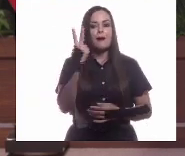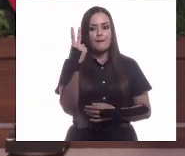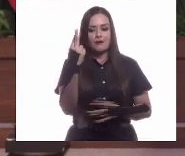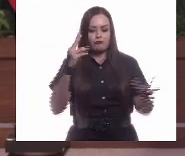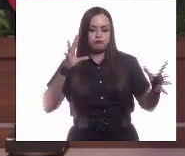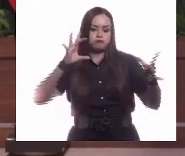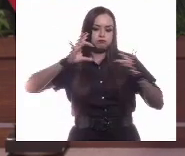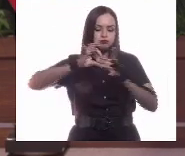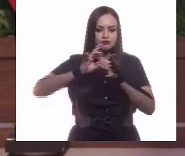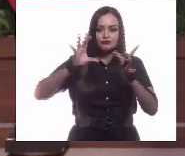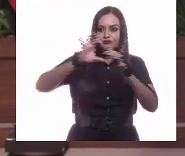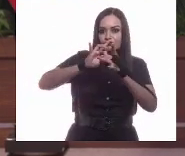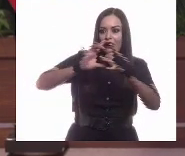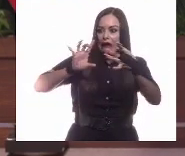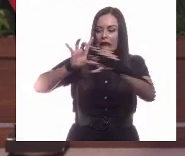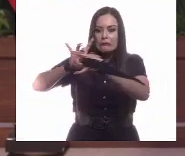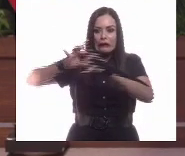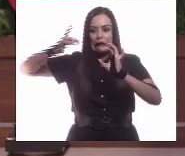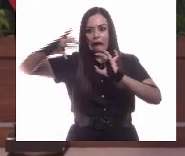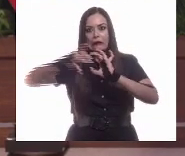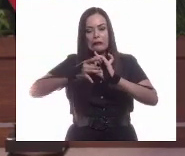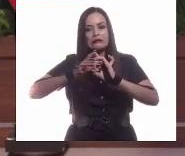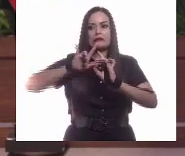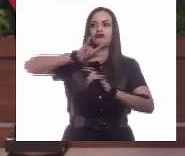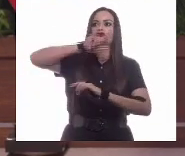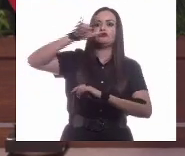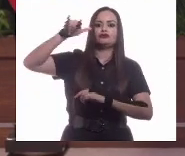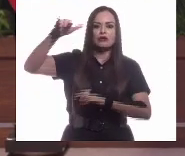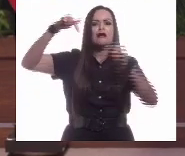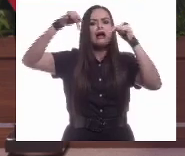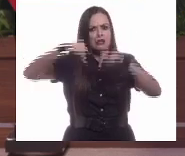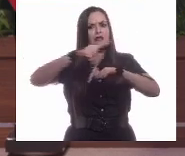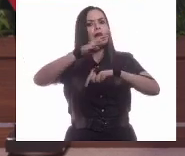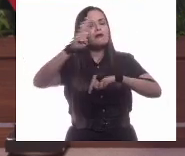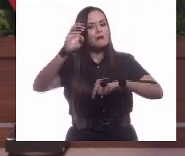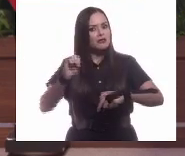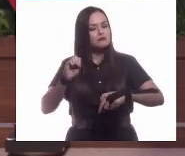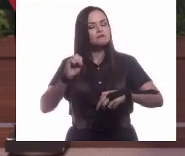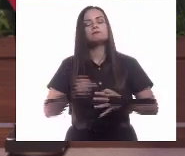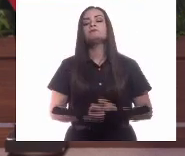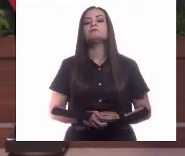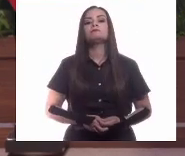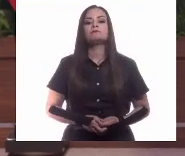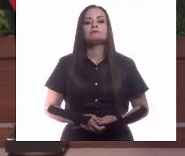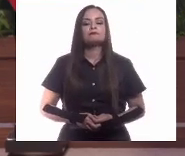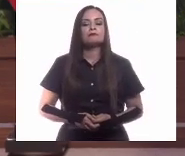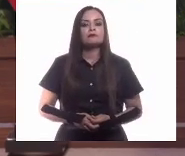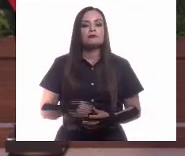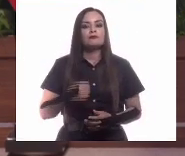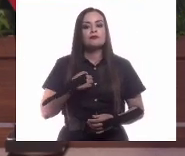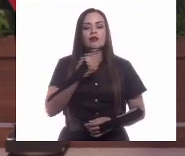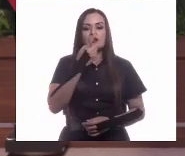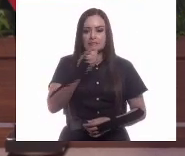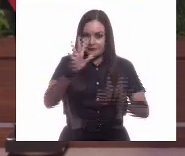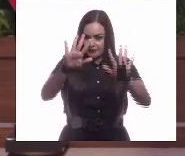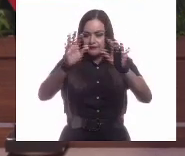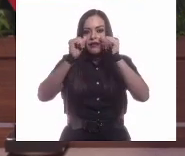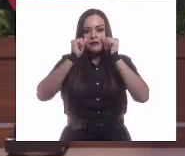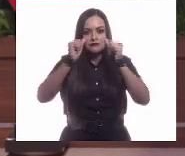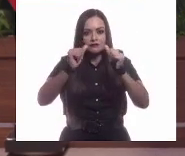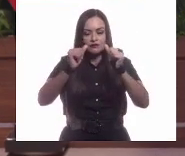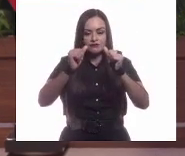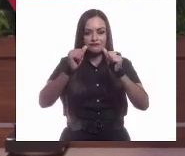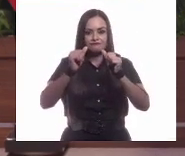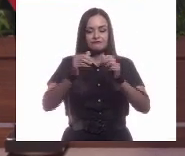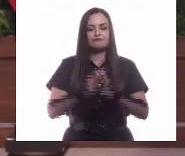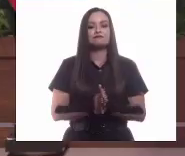conexiones directas a otros destinos del país desde aquí, desde Baja California Sur. Y les quiero pedir por favor su atención. Me